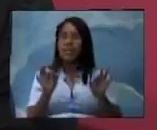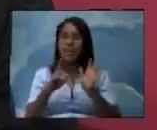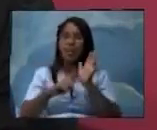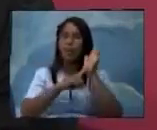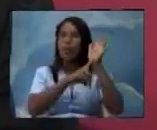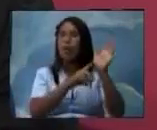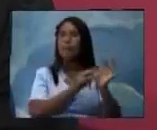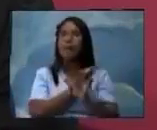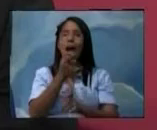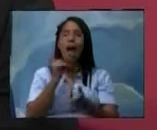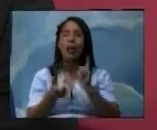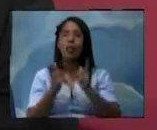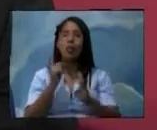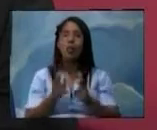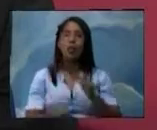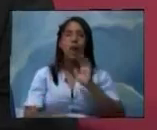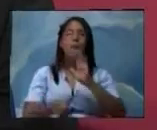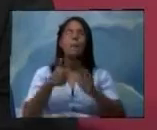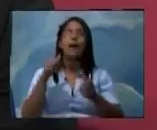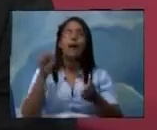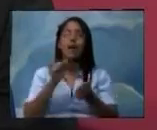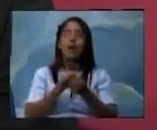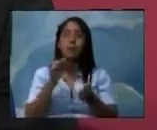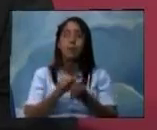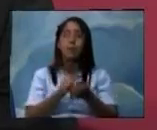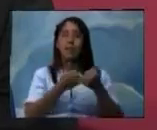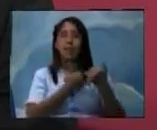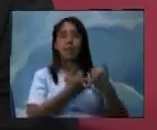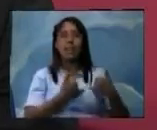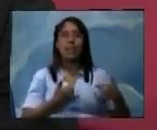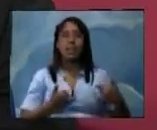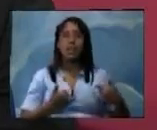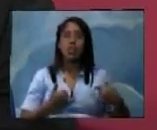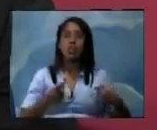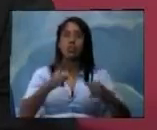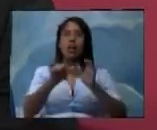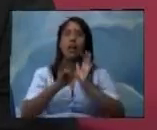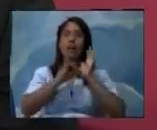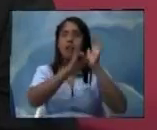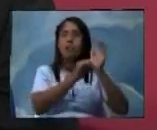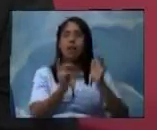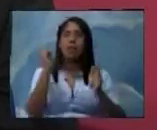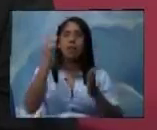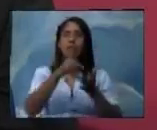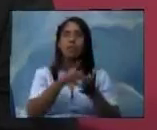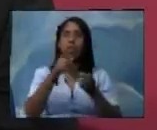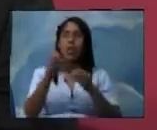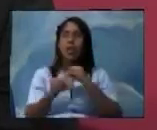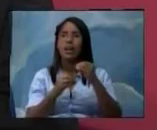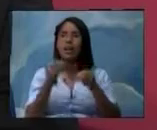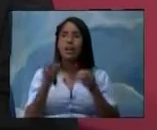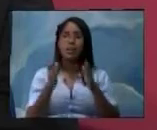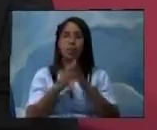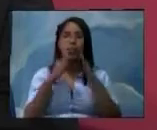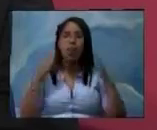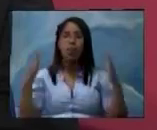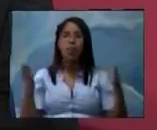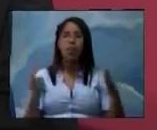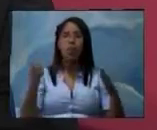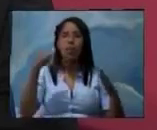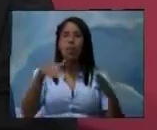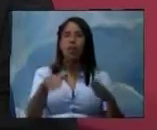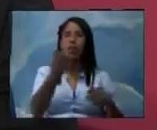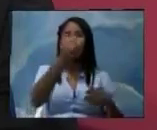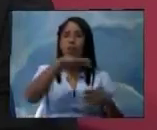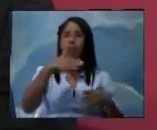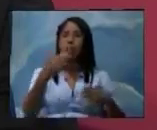rastro alguno. Mas la piedra que hirió a la imagen fue hecha un gran monte que